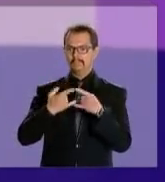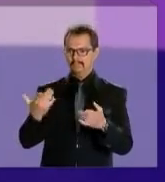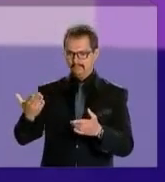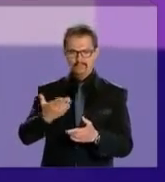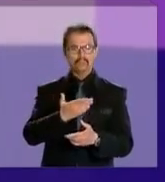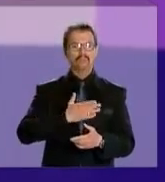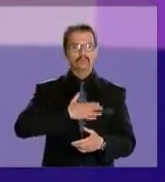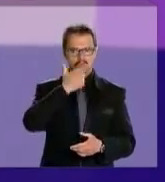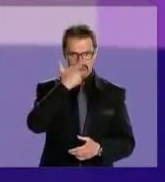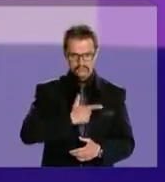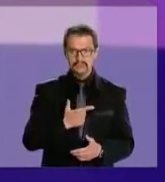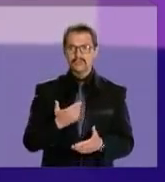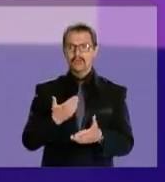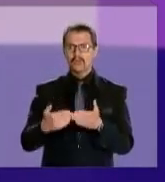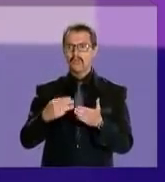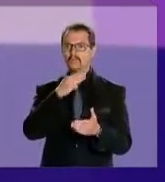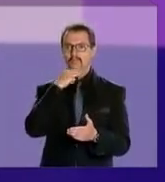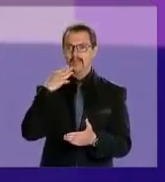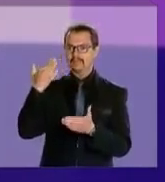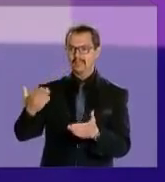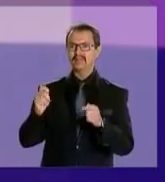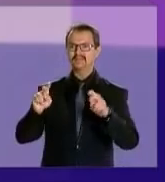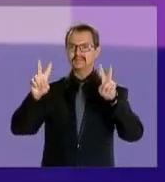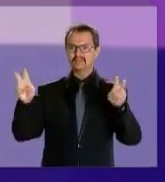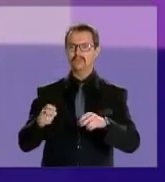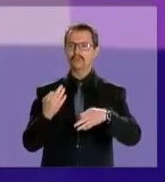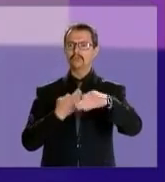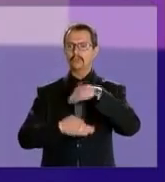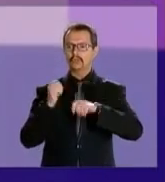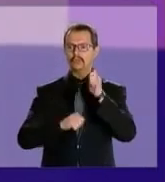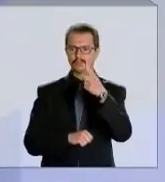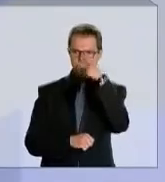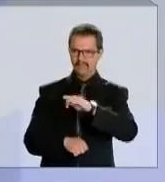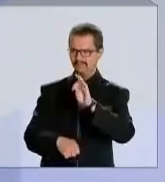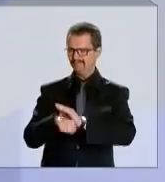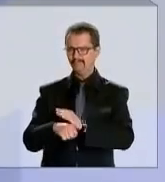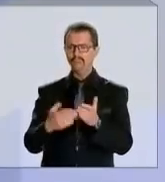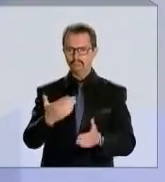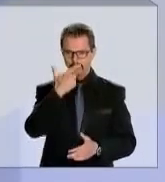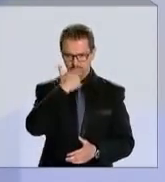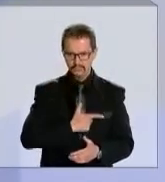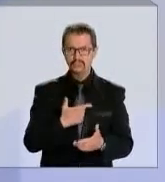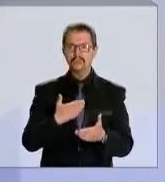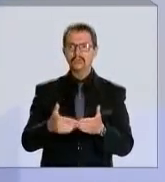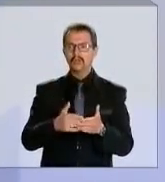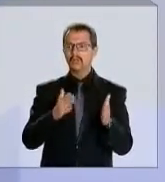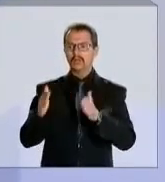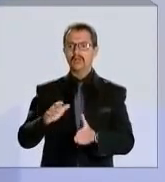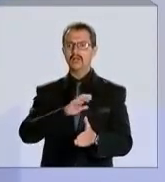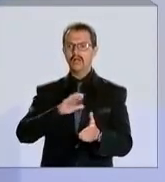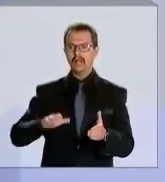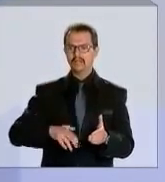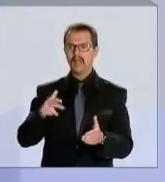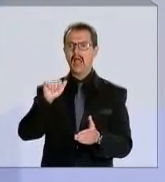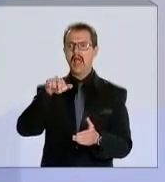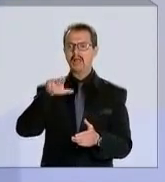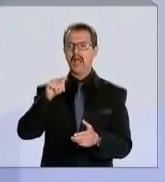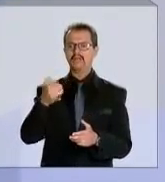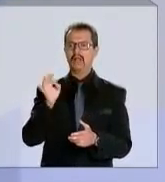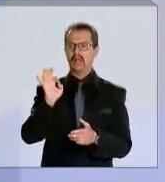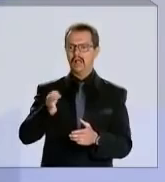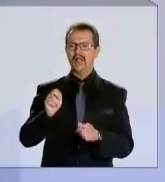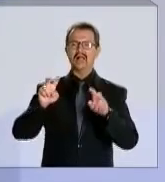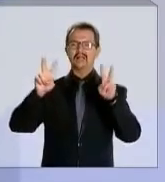coalición todos por méxico la noche es muy variado chatos para dos candidato ricardo anaya candidato de la coalición por méxico al frente buenas noches a todas ya todos